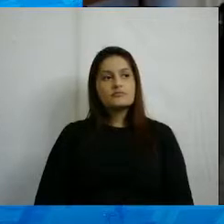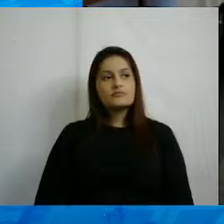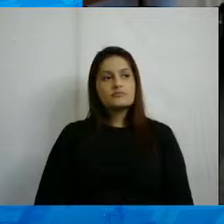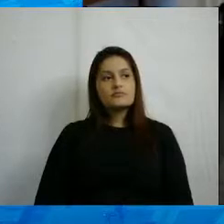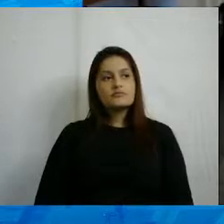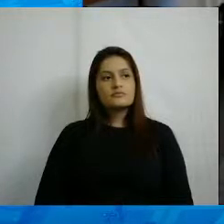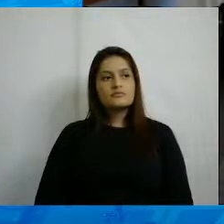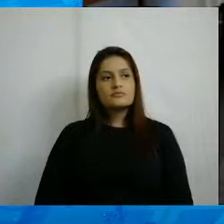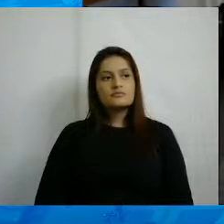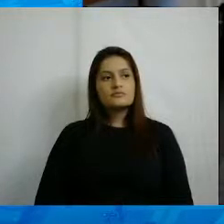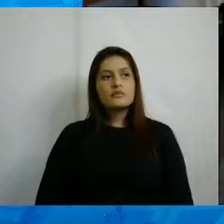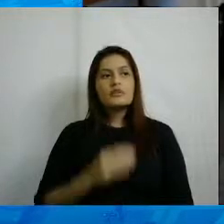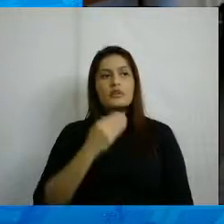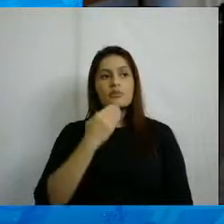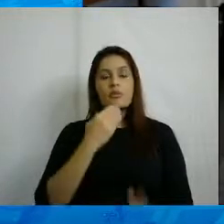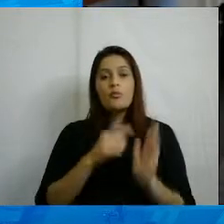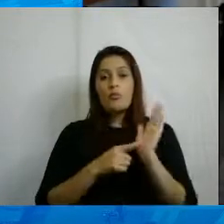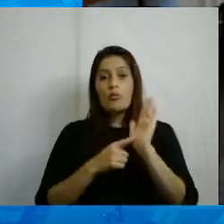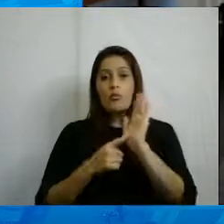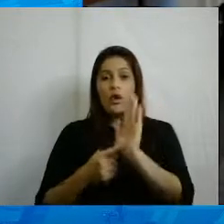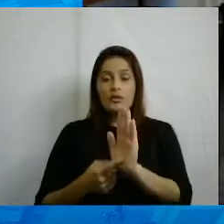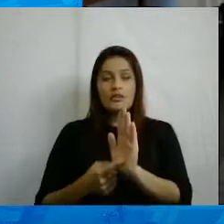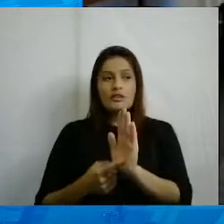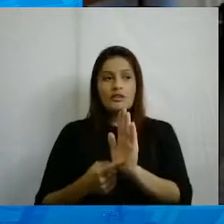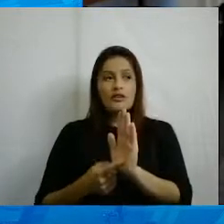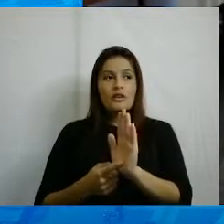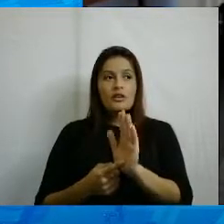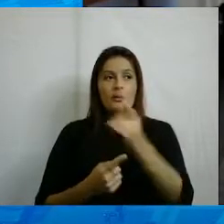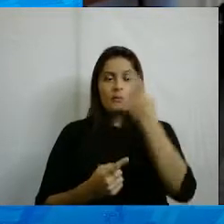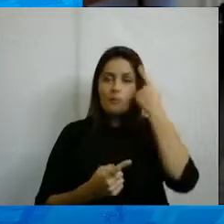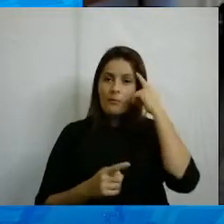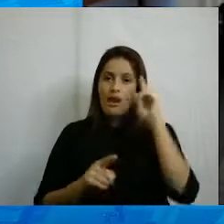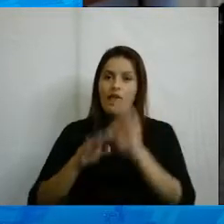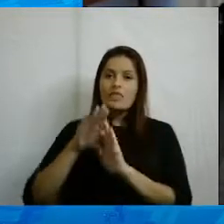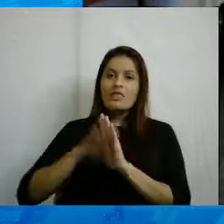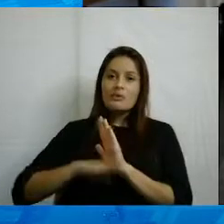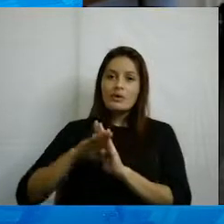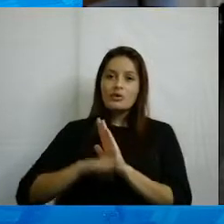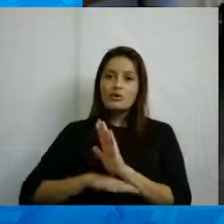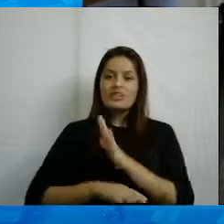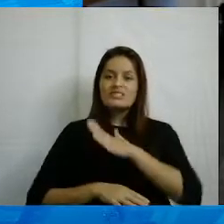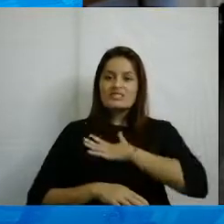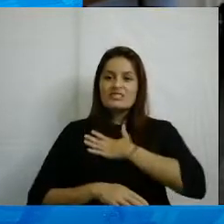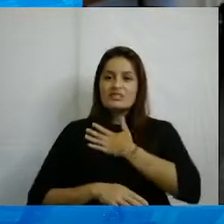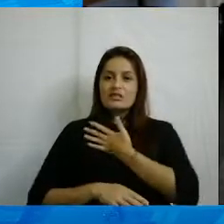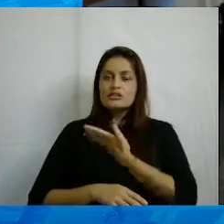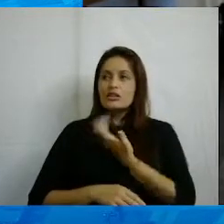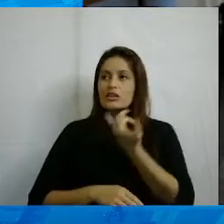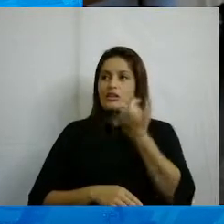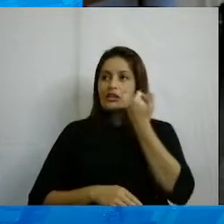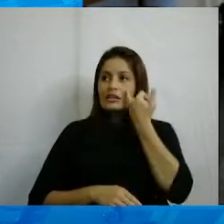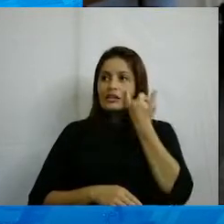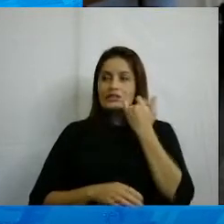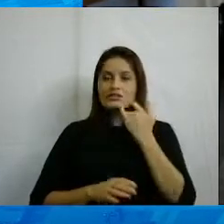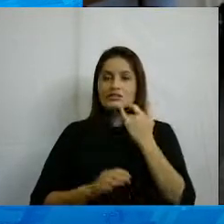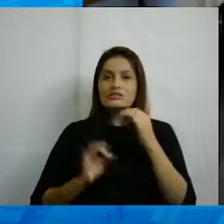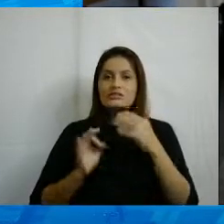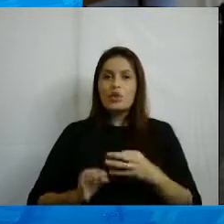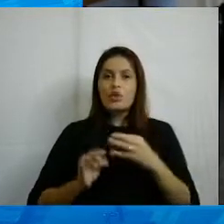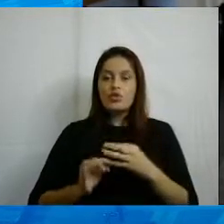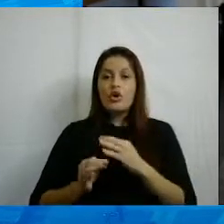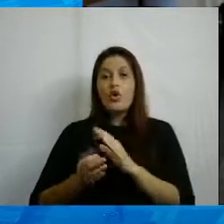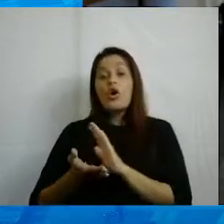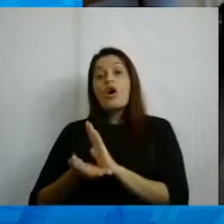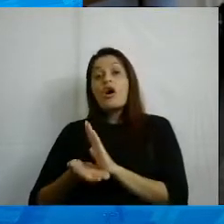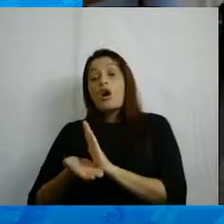disposición justamente para disminuir la sensación de inseguridad o aumentar mejor la sensación